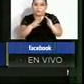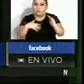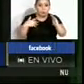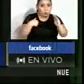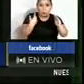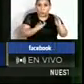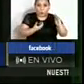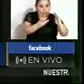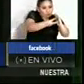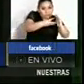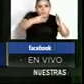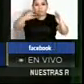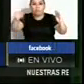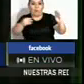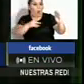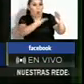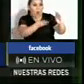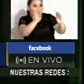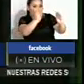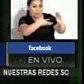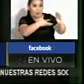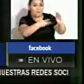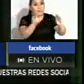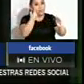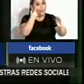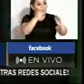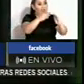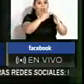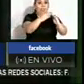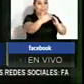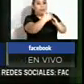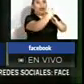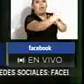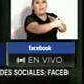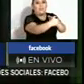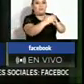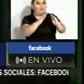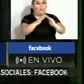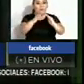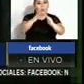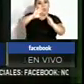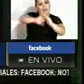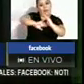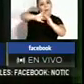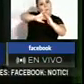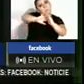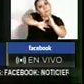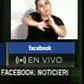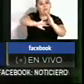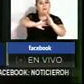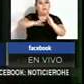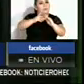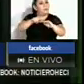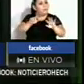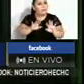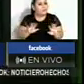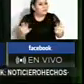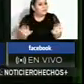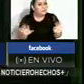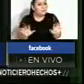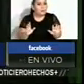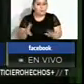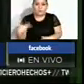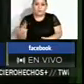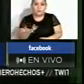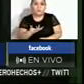todavía algunas pertenencias acá. En la parte de aquí atrás fue que nos fue un poco la pared, pero es lo único. Y